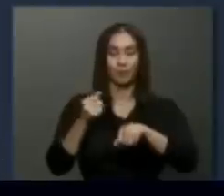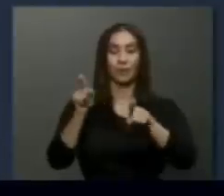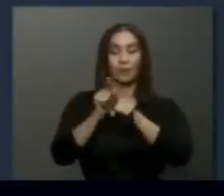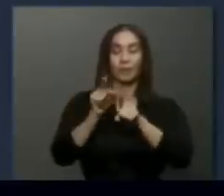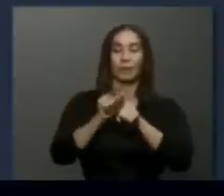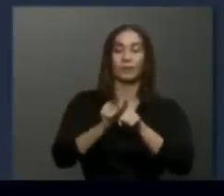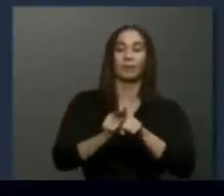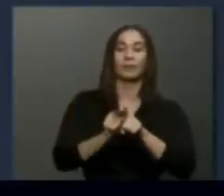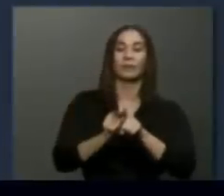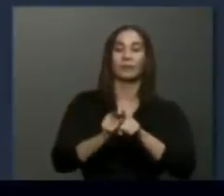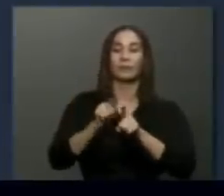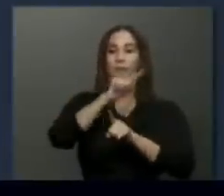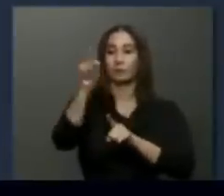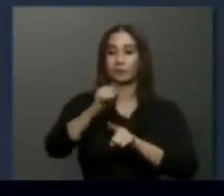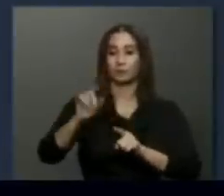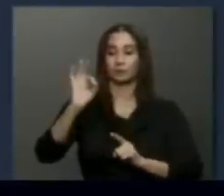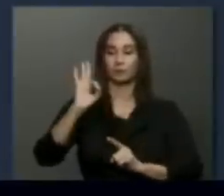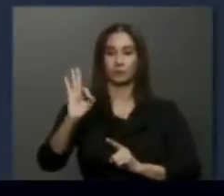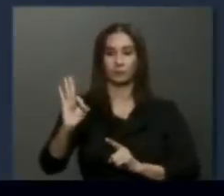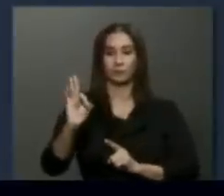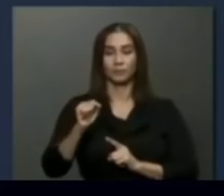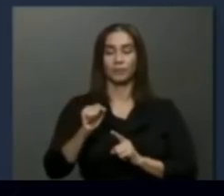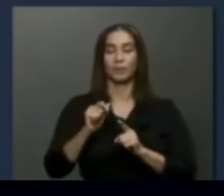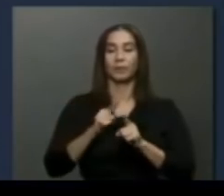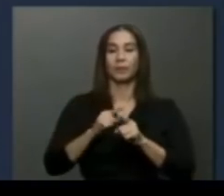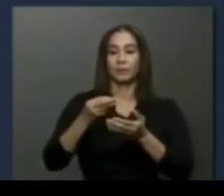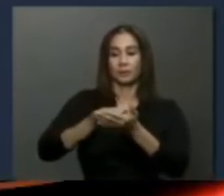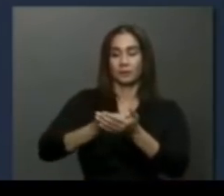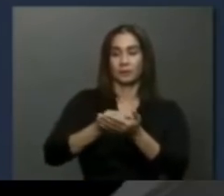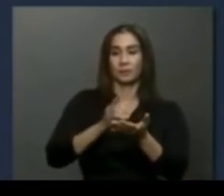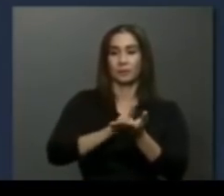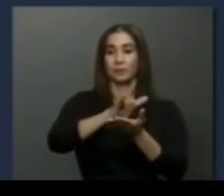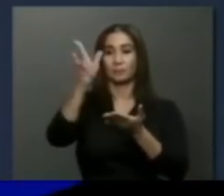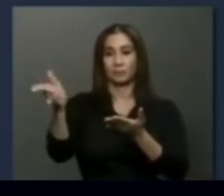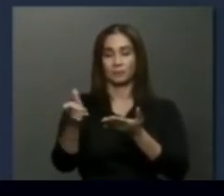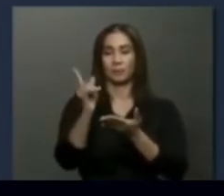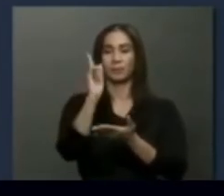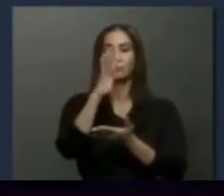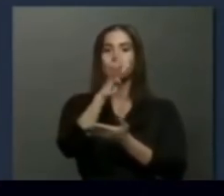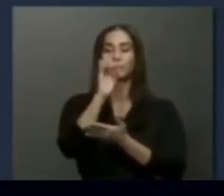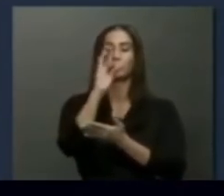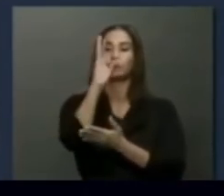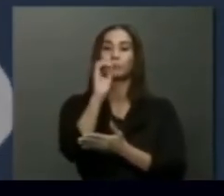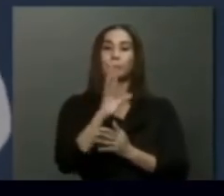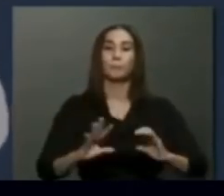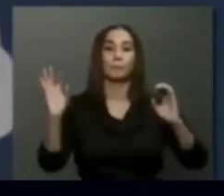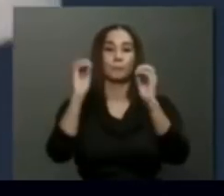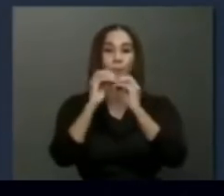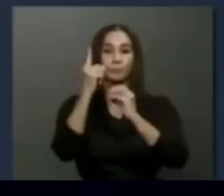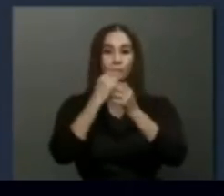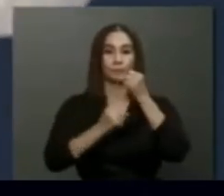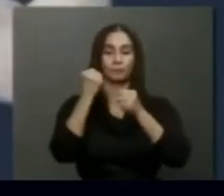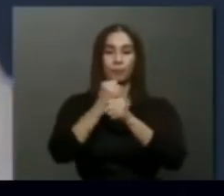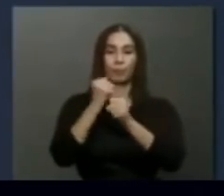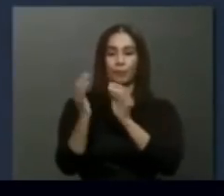mejor momento también las zonas francas, que están exportando casi un 40% más este año